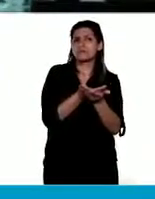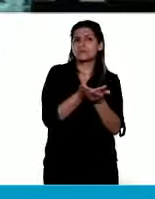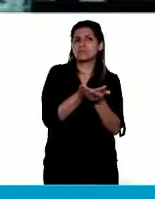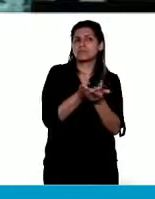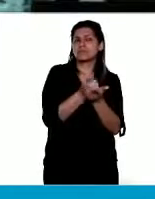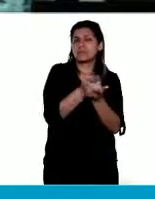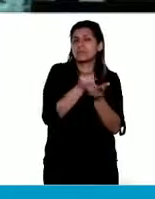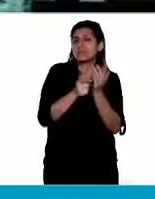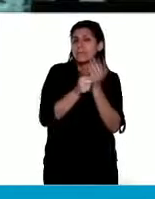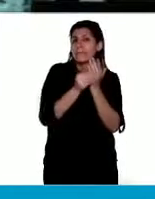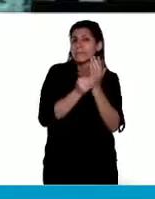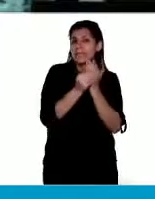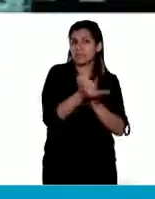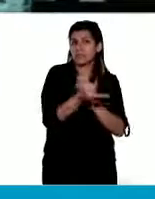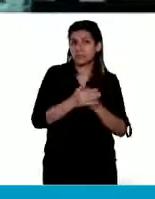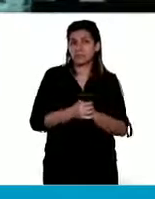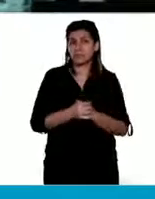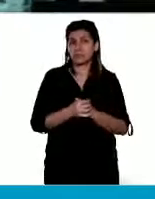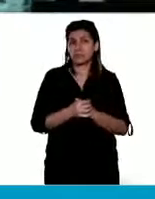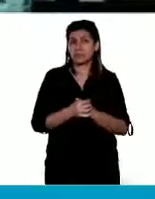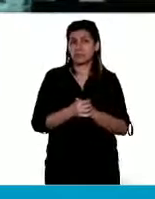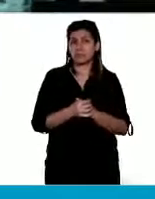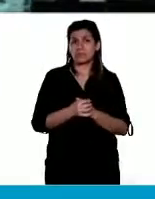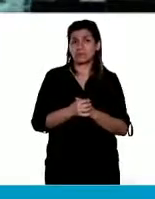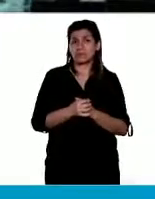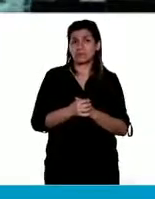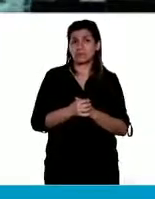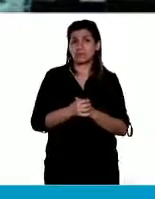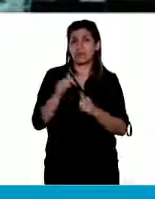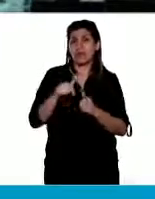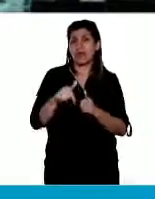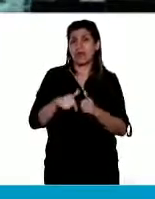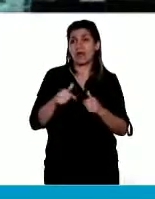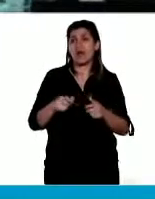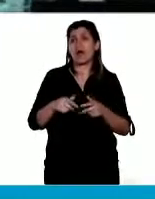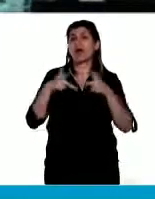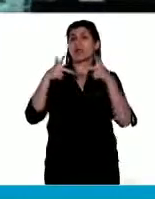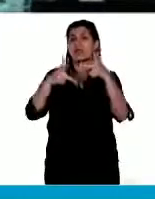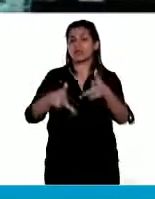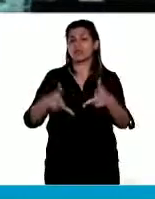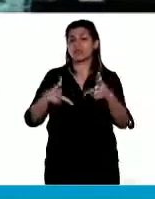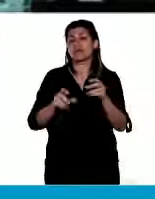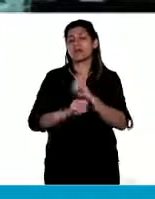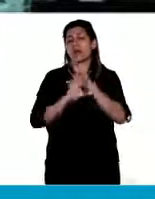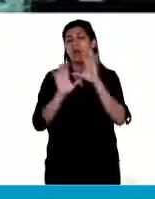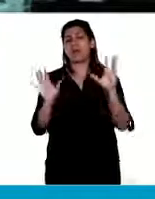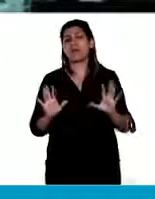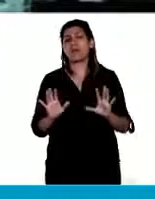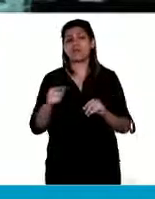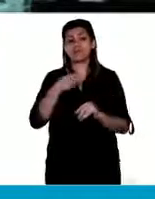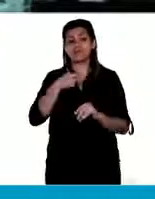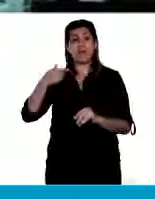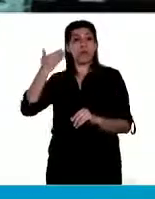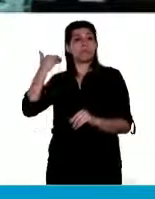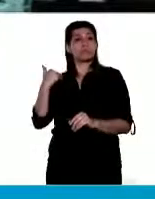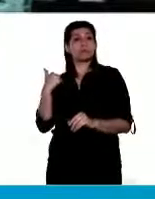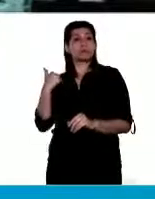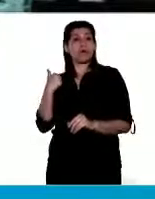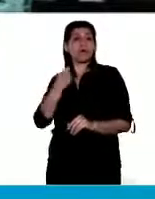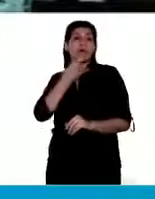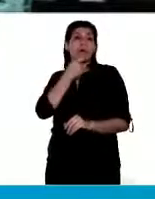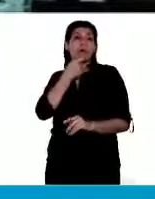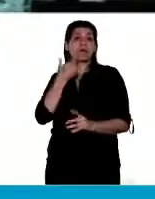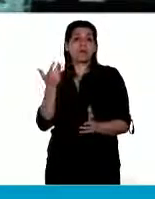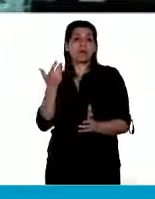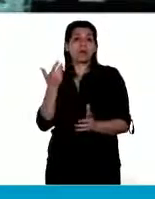ministro. Acá se ha dicho claramente, señor presidente, la semana pasada fue una